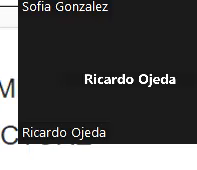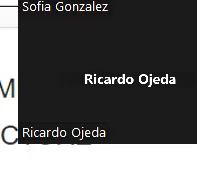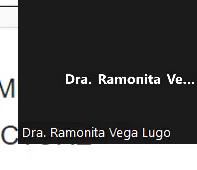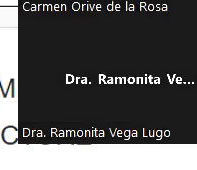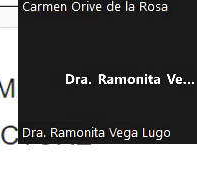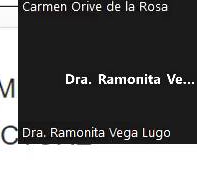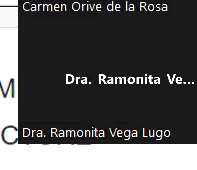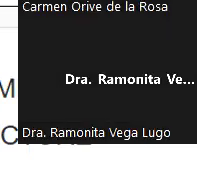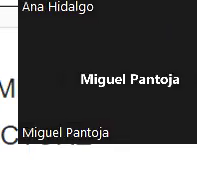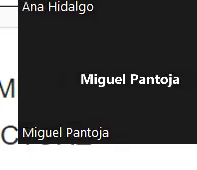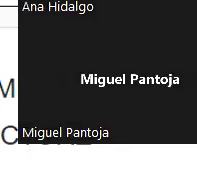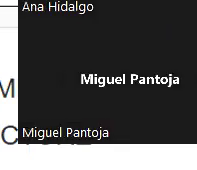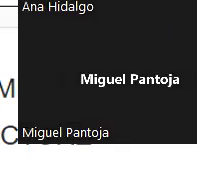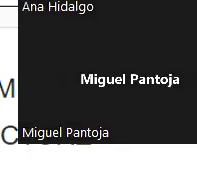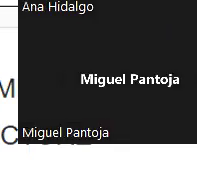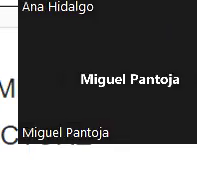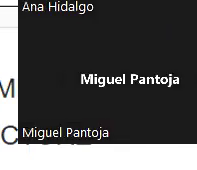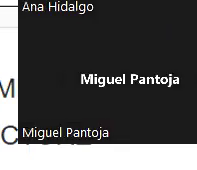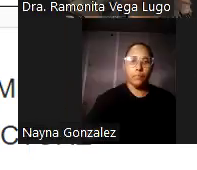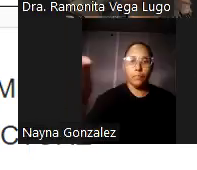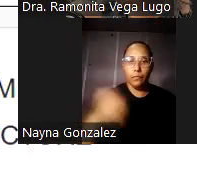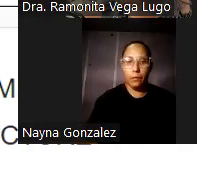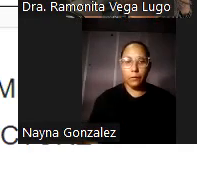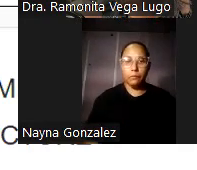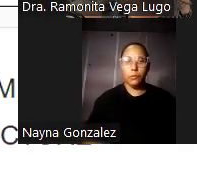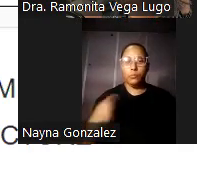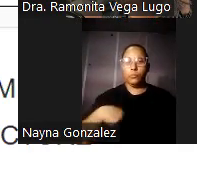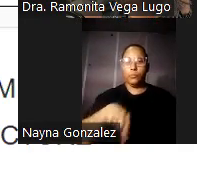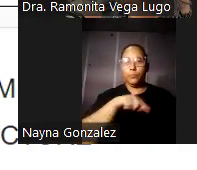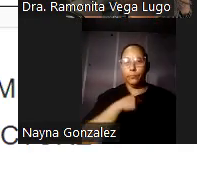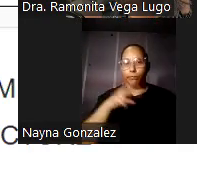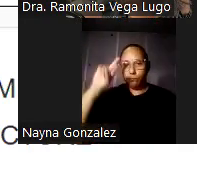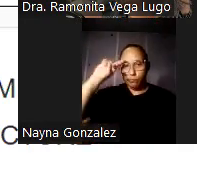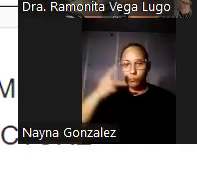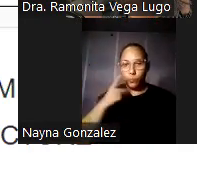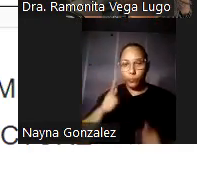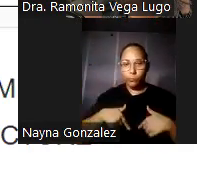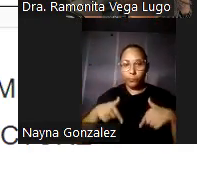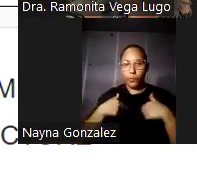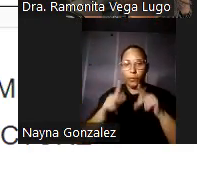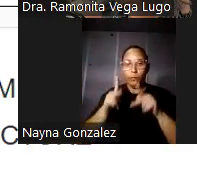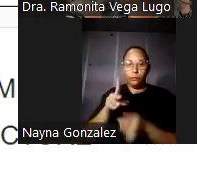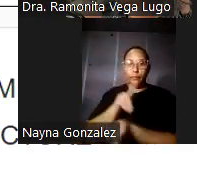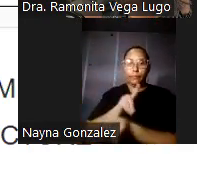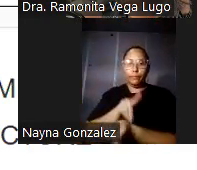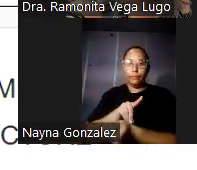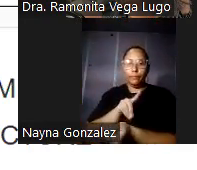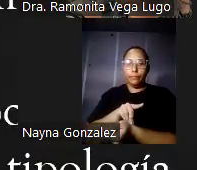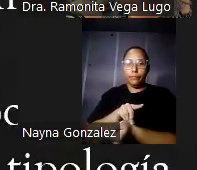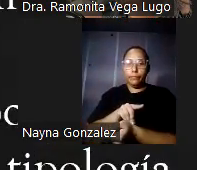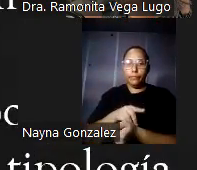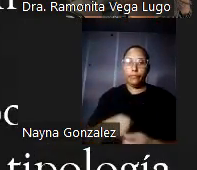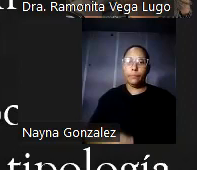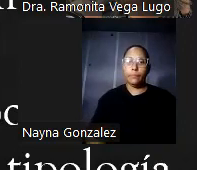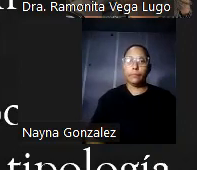de lleno a ver, a ver, a conocer la vida de este ilustre médico. Pero, igual que a Puerto Rico.